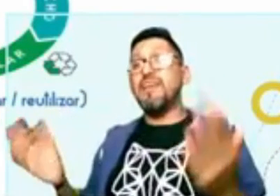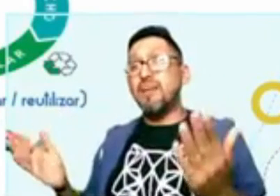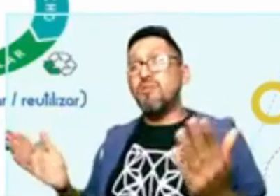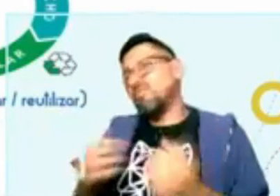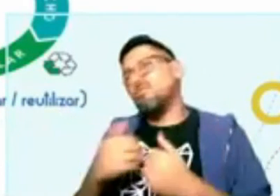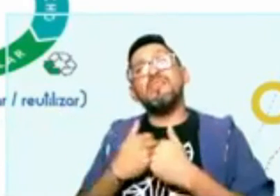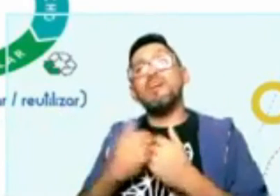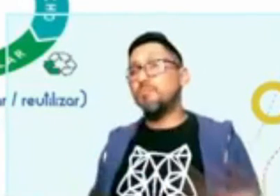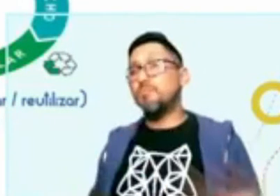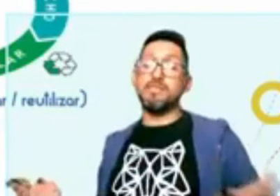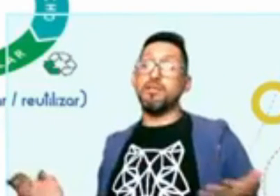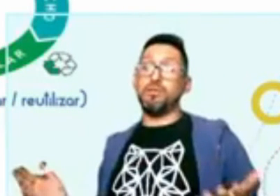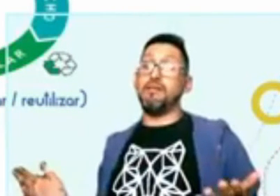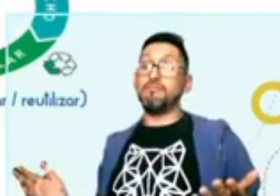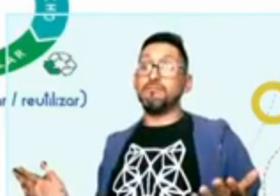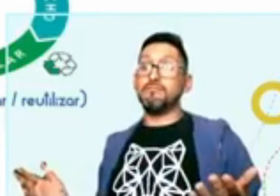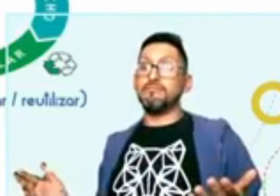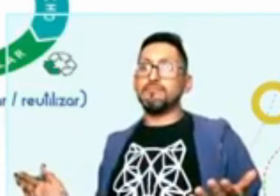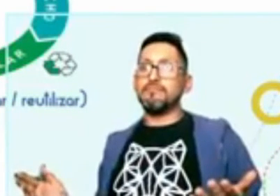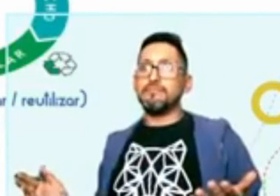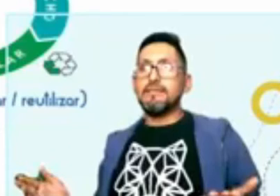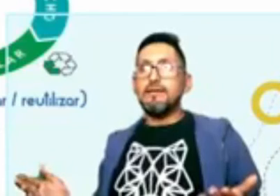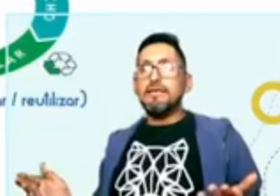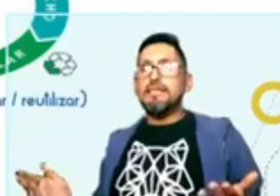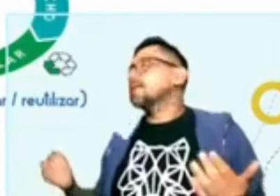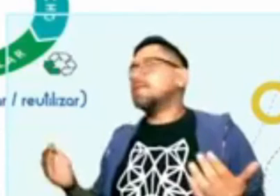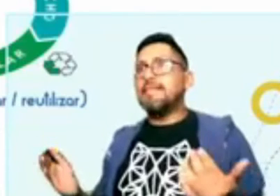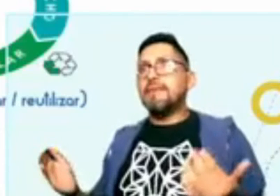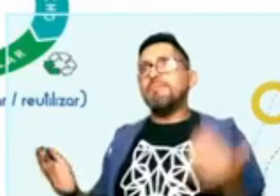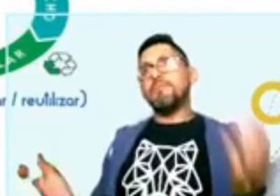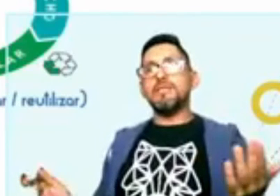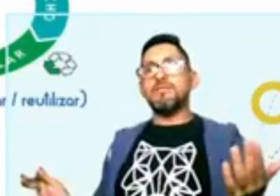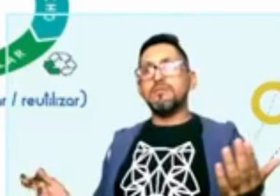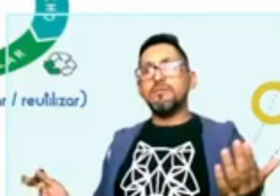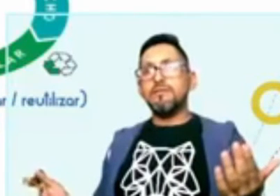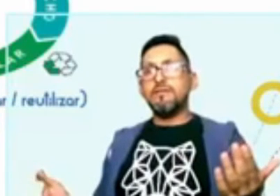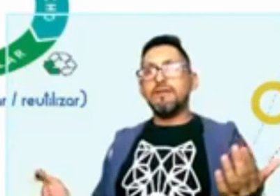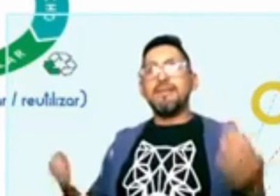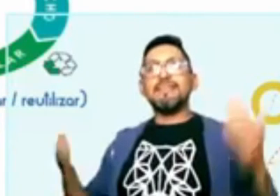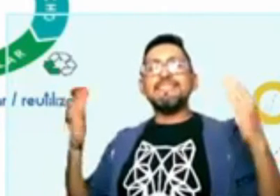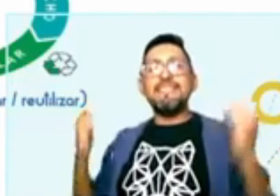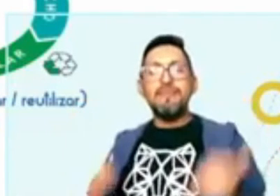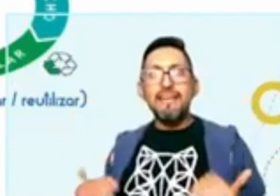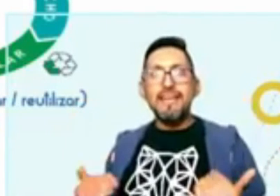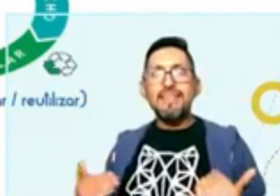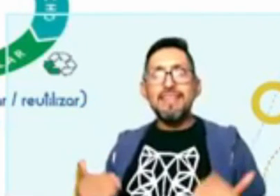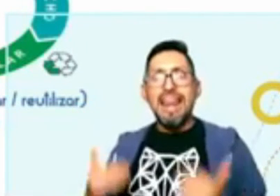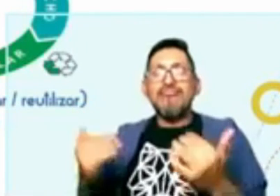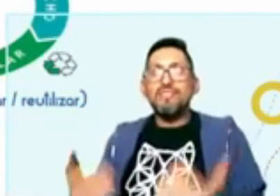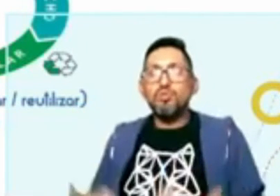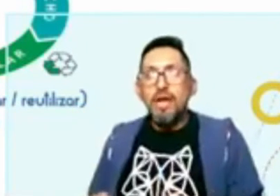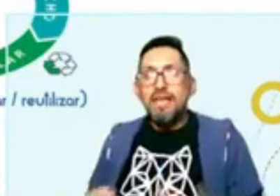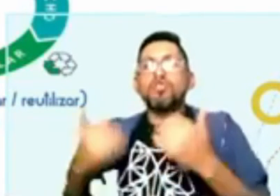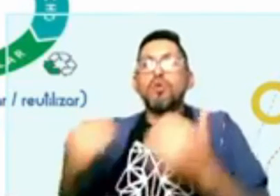acumulación de algo en donde ya no puede ser útil. ¿Y qué tal si cambiamos eso? ¿Qué tal si de verdad